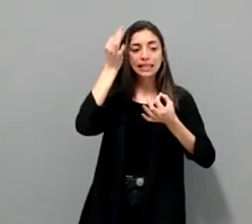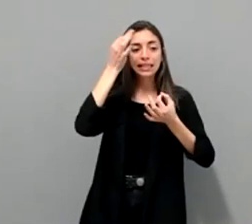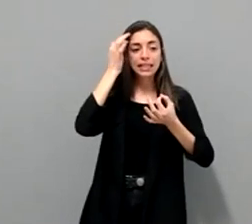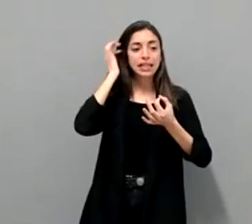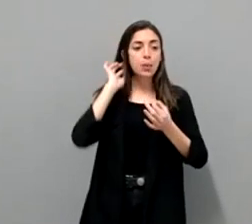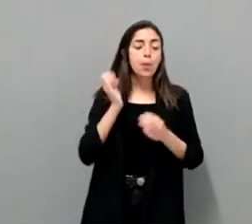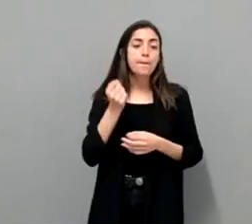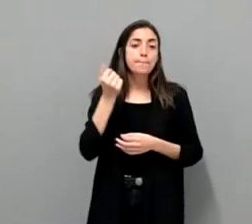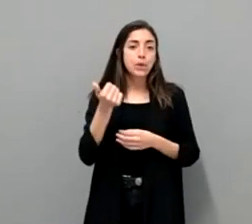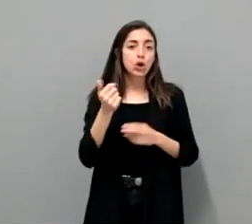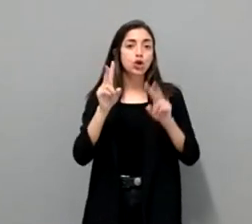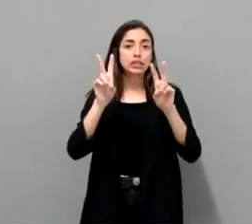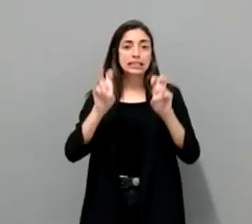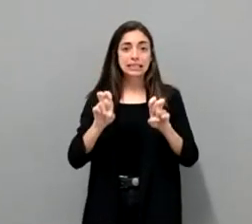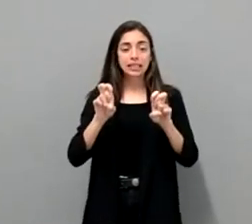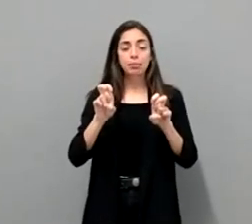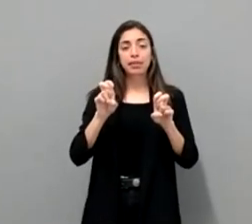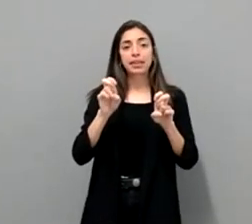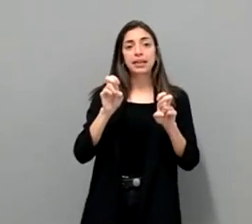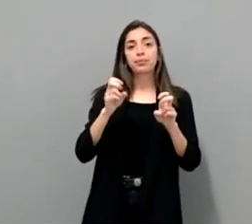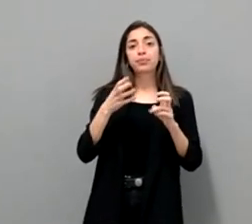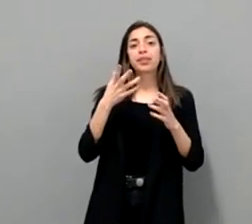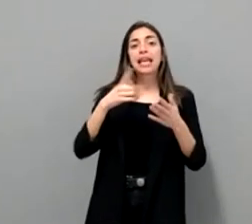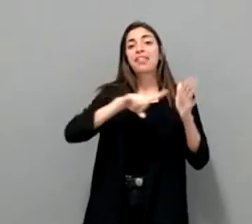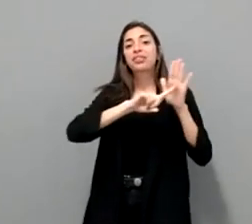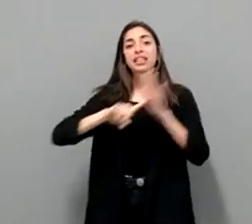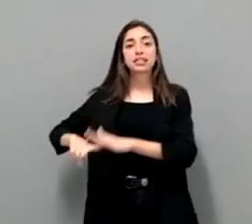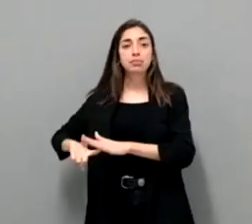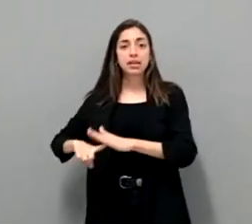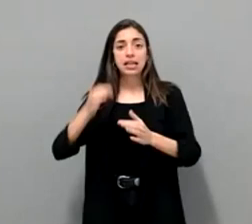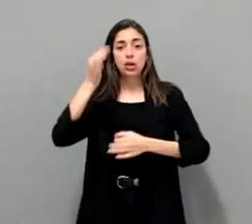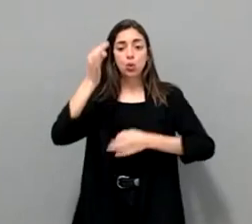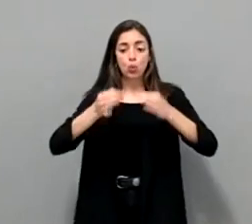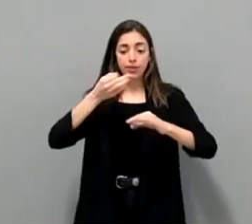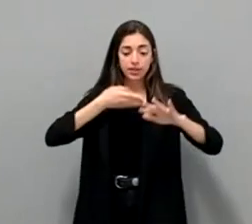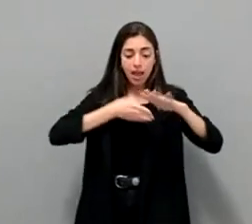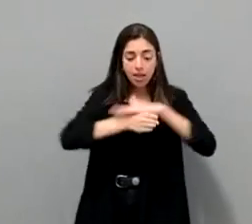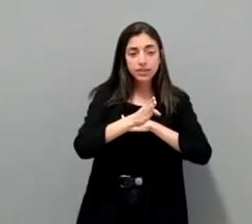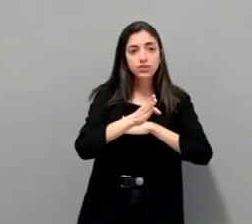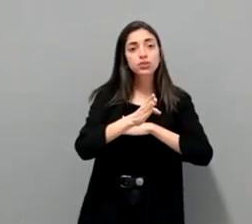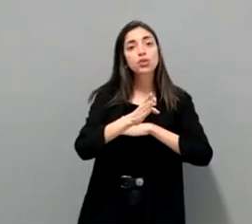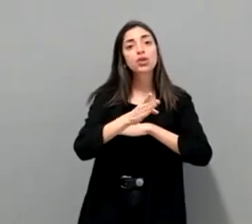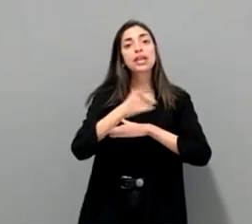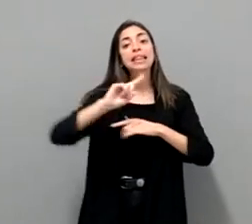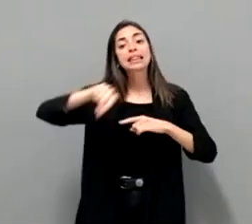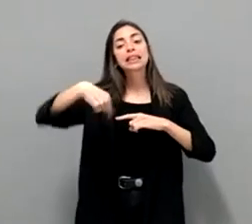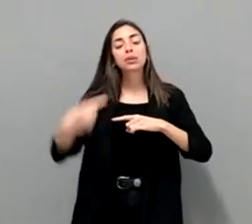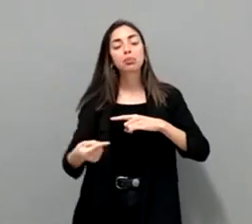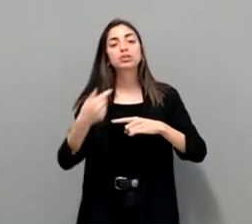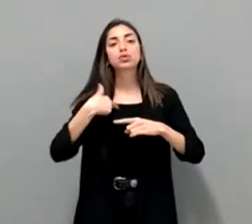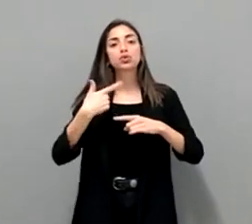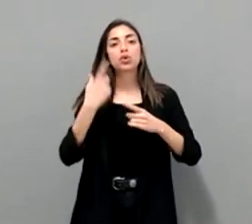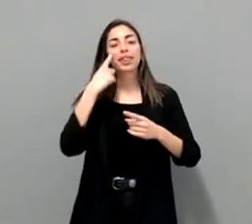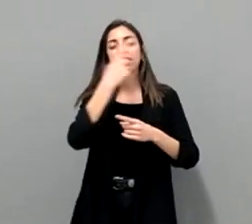aspecto de la discriminación en el acceso a la justicia y luego recuperamos el testimonio de Rosa,